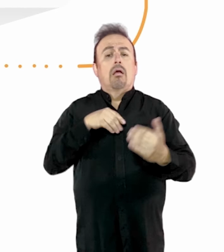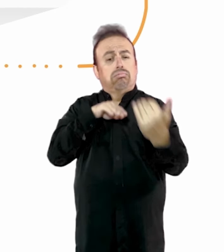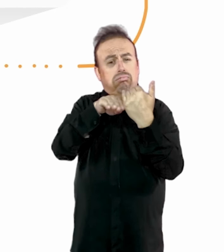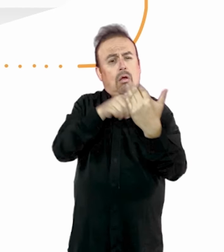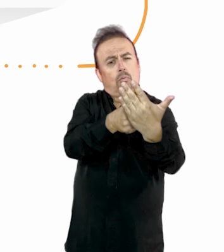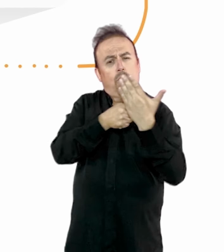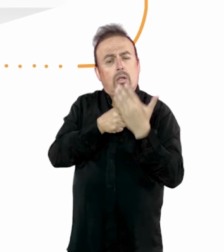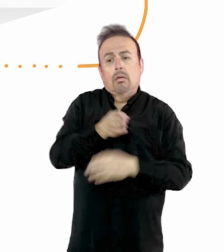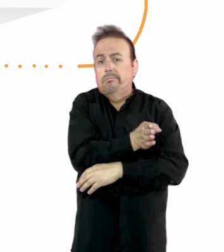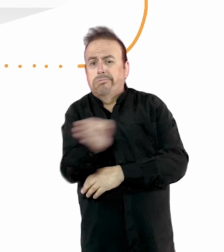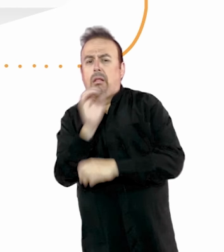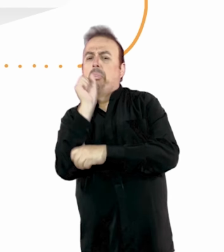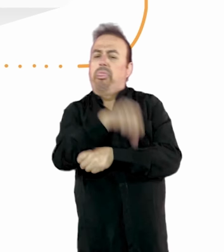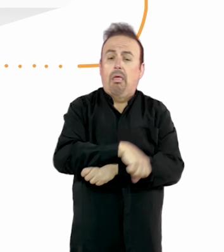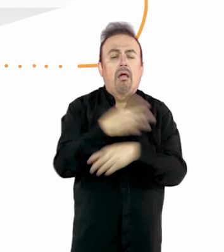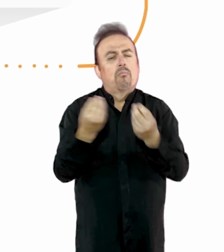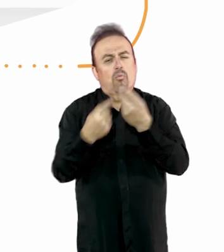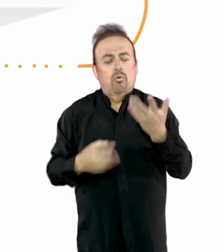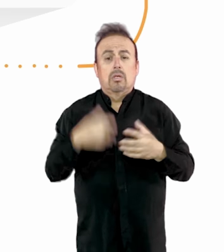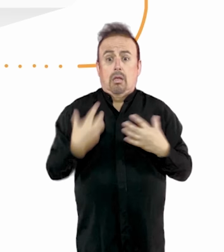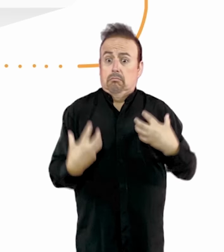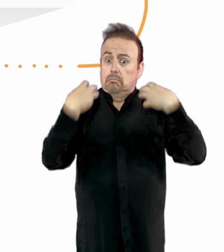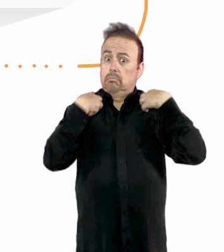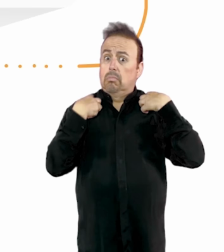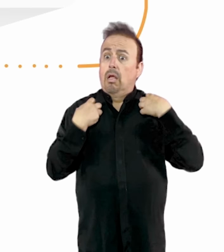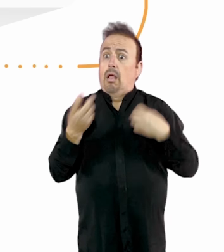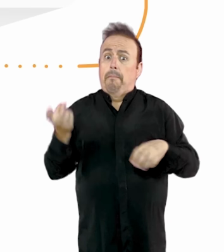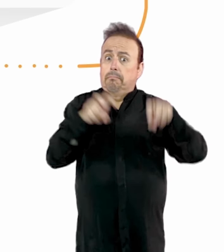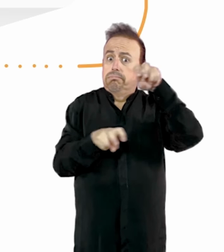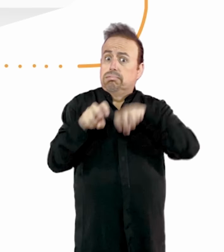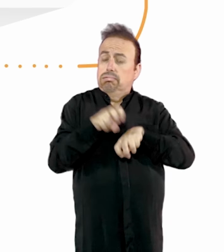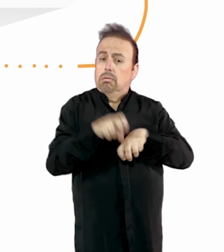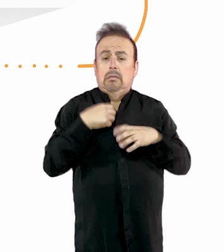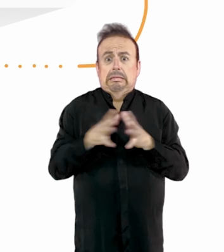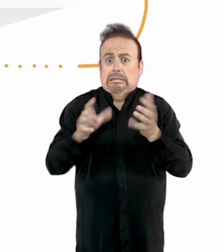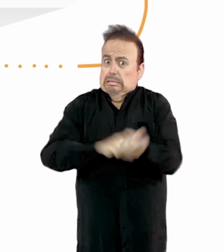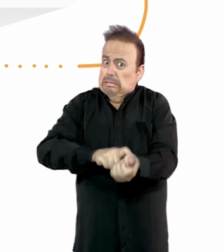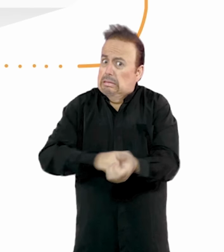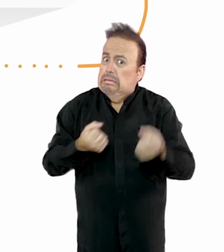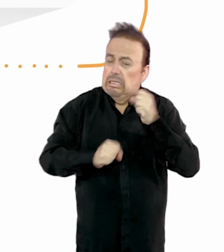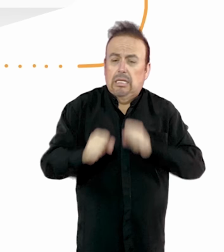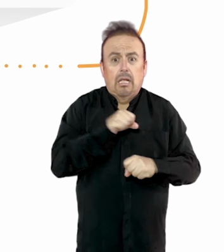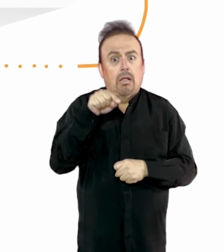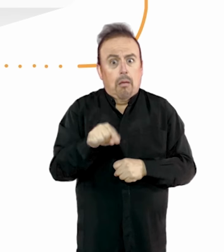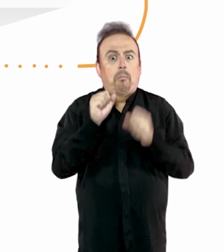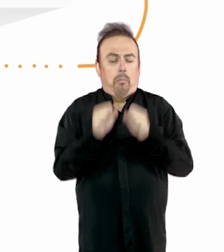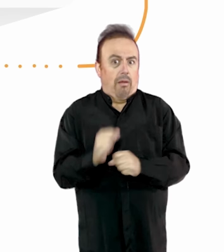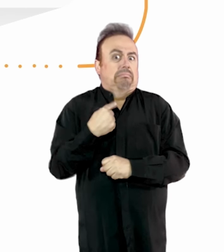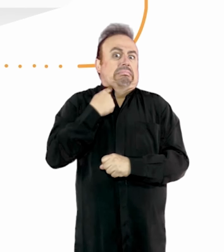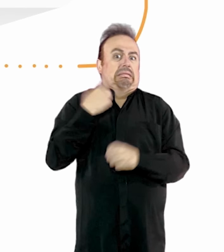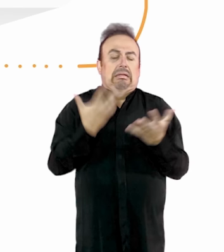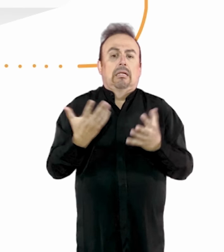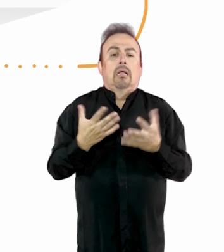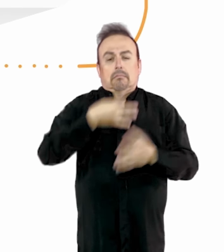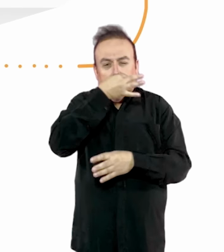ruta. La responsabilidad de transportar personas genera un alto nivel de estrés, lo que podría ser un factor de riesgo frente al